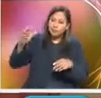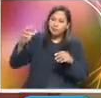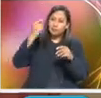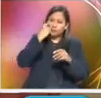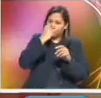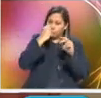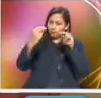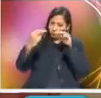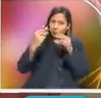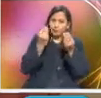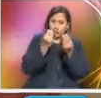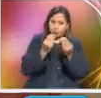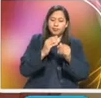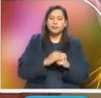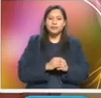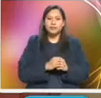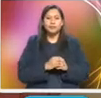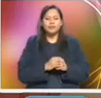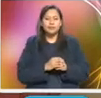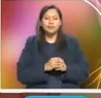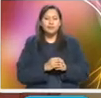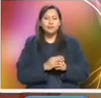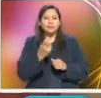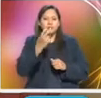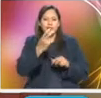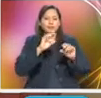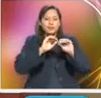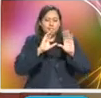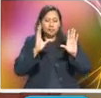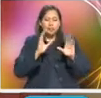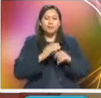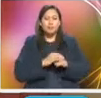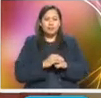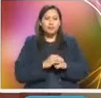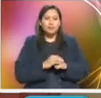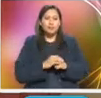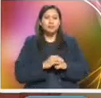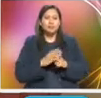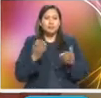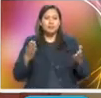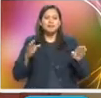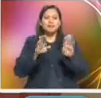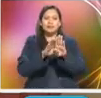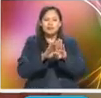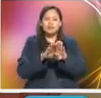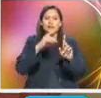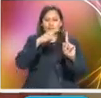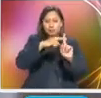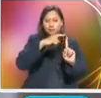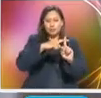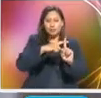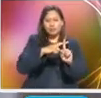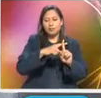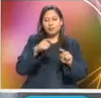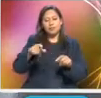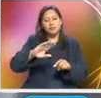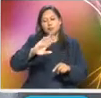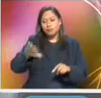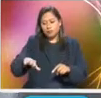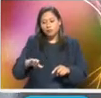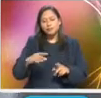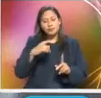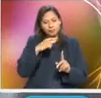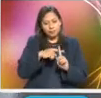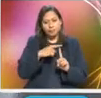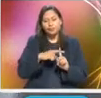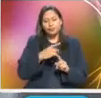visual, ¿no?, que esto evidentemente cierra de una manera muy positiva el ciclo de la persona a quien se